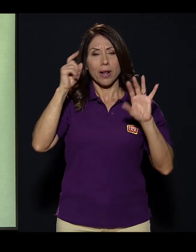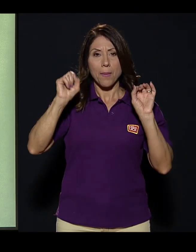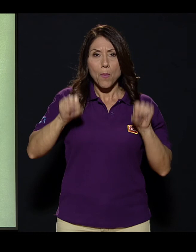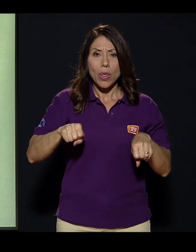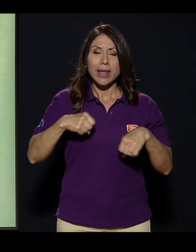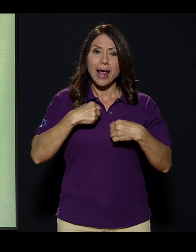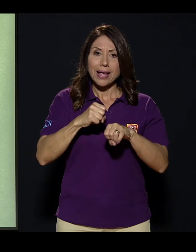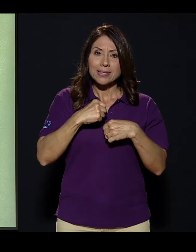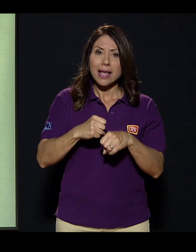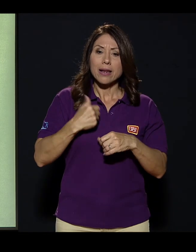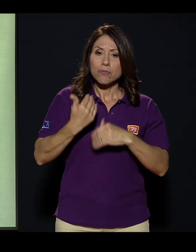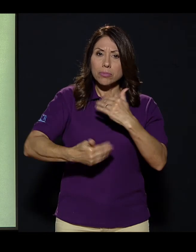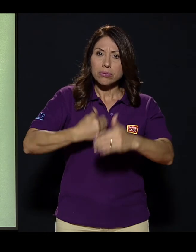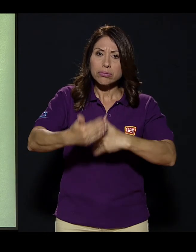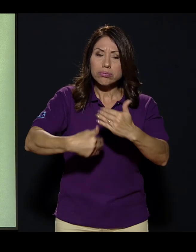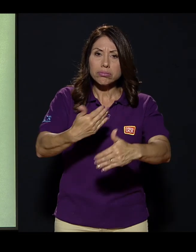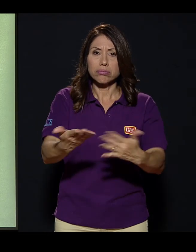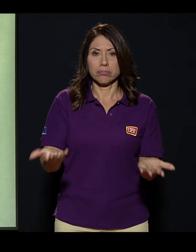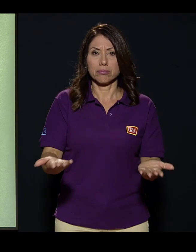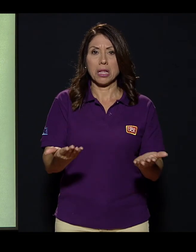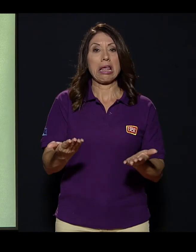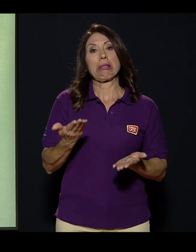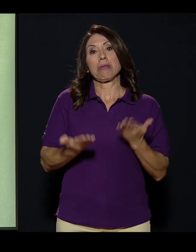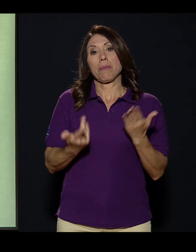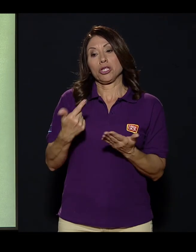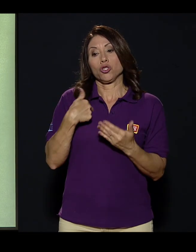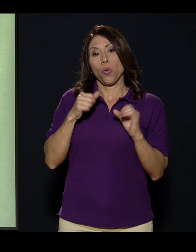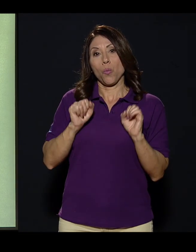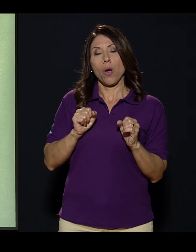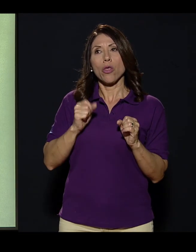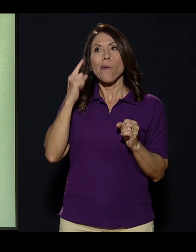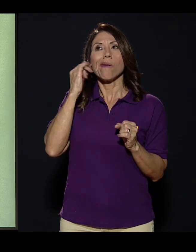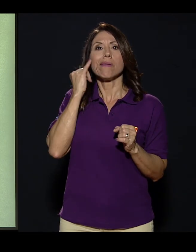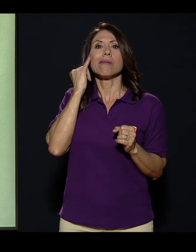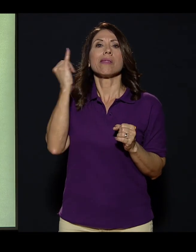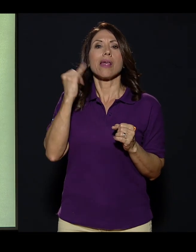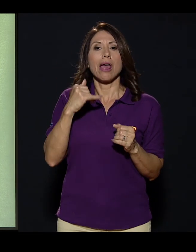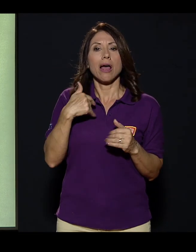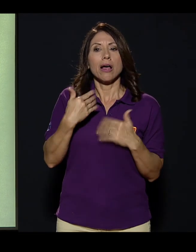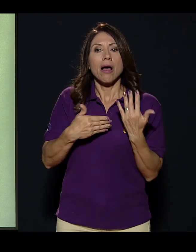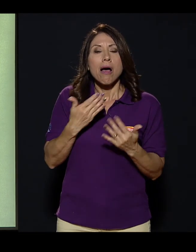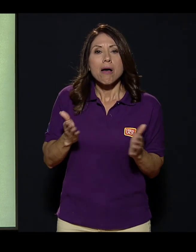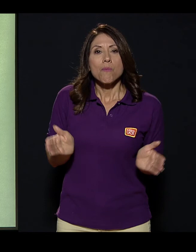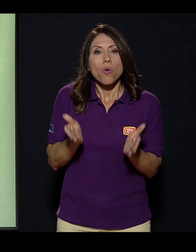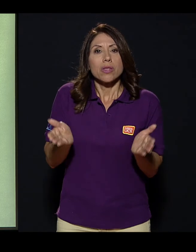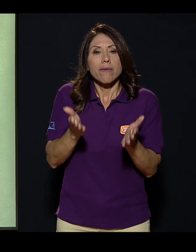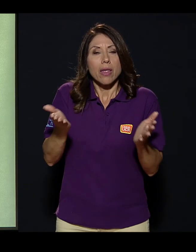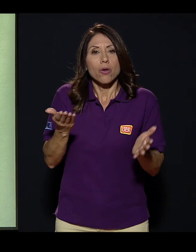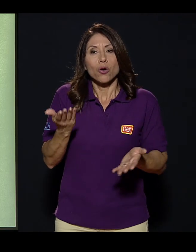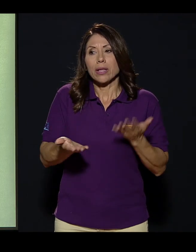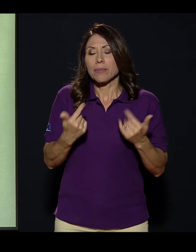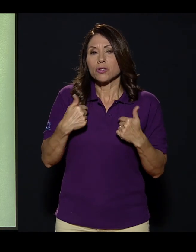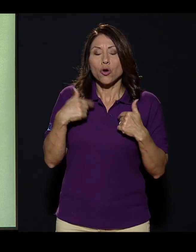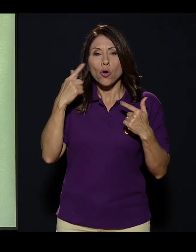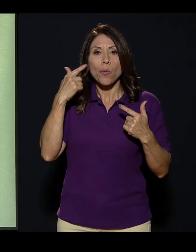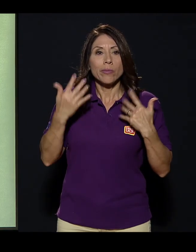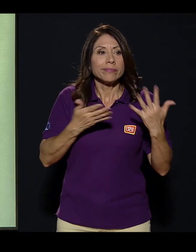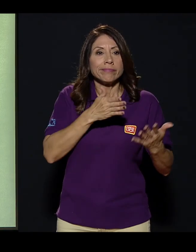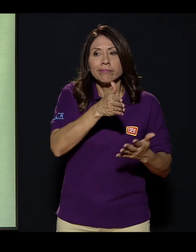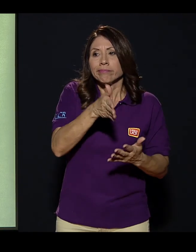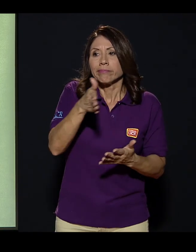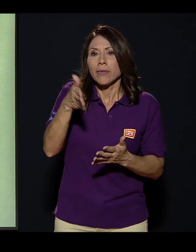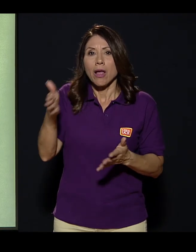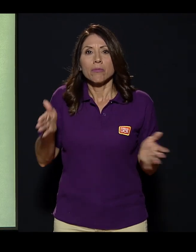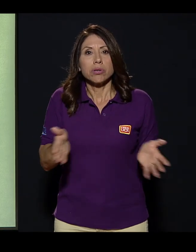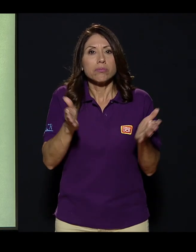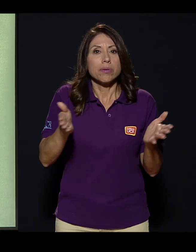puedo ser la fuente de las ideas de ese proyecto, pero puede haber una persona que tiene las condiciones para poder liderar el